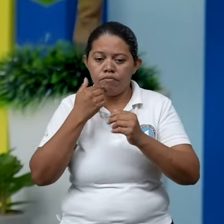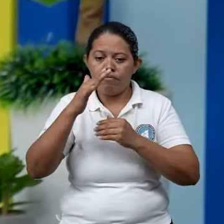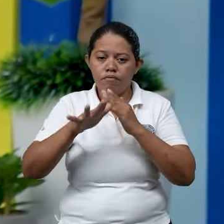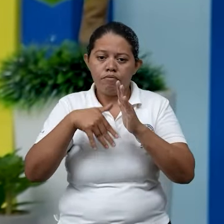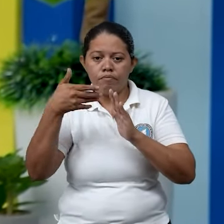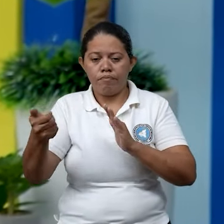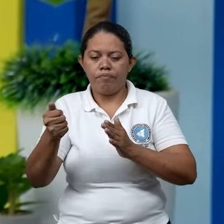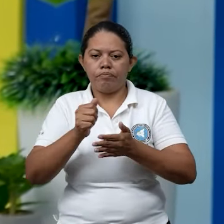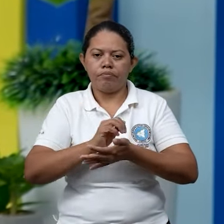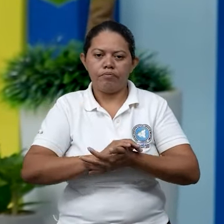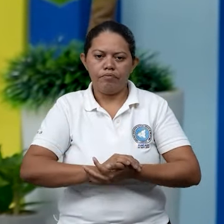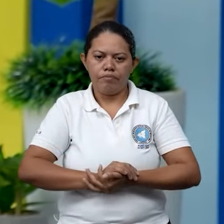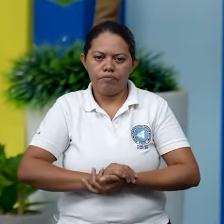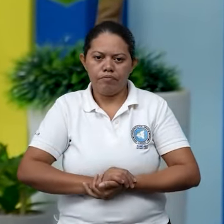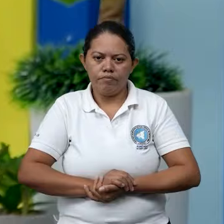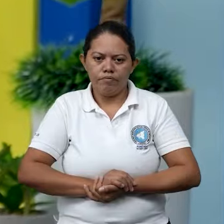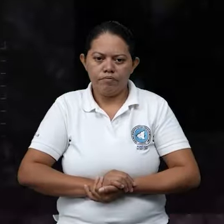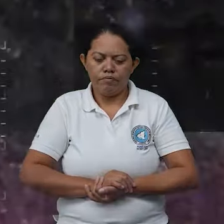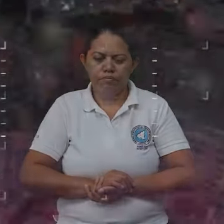hasta la próxima